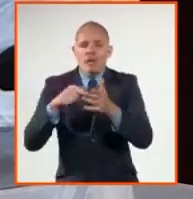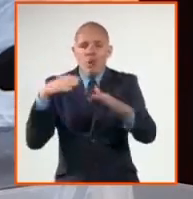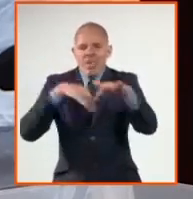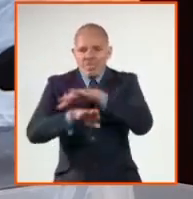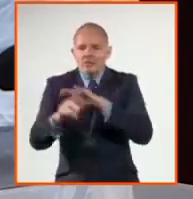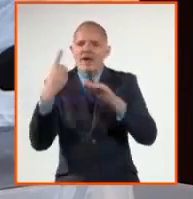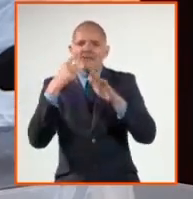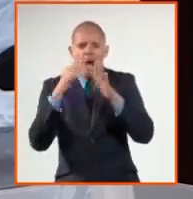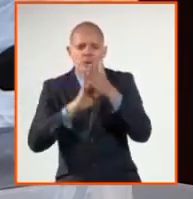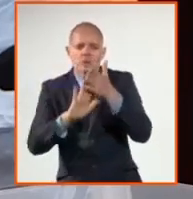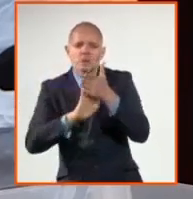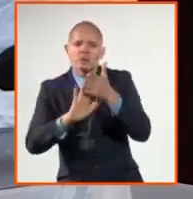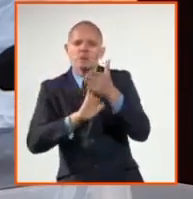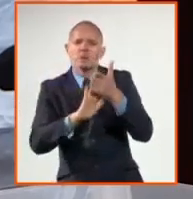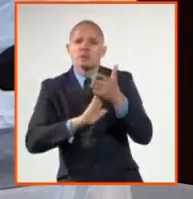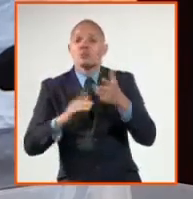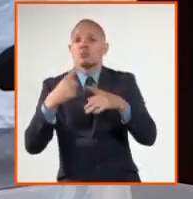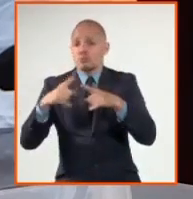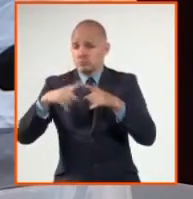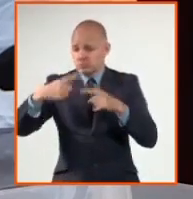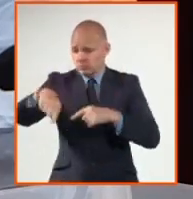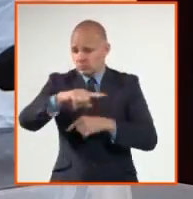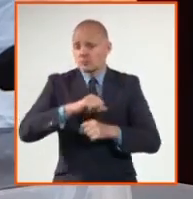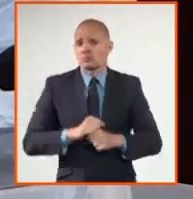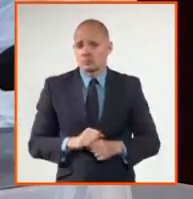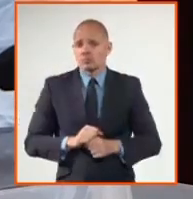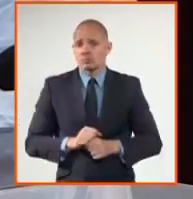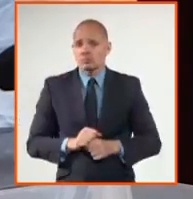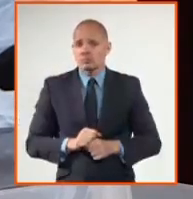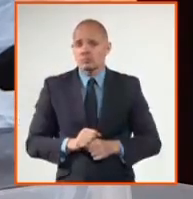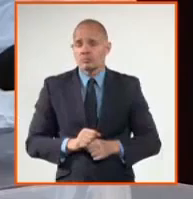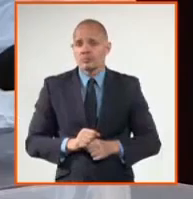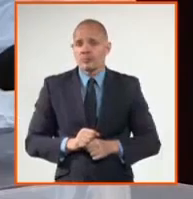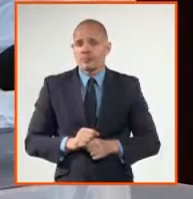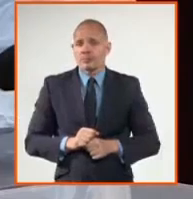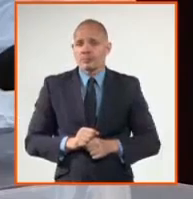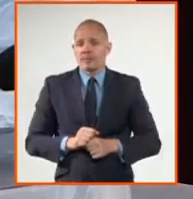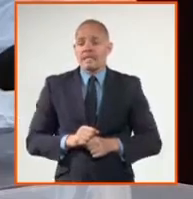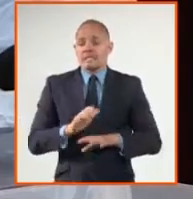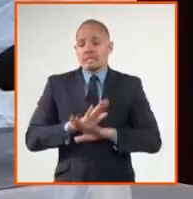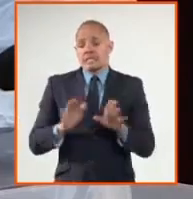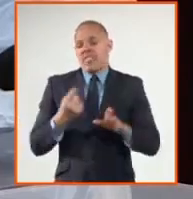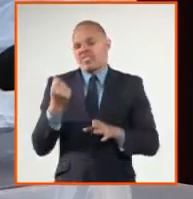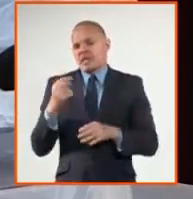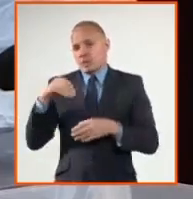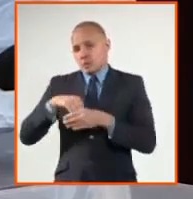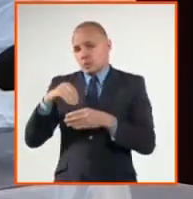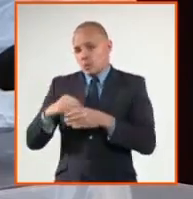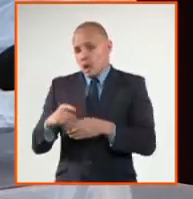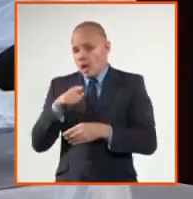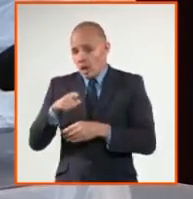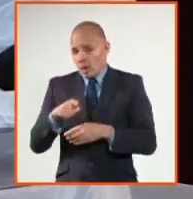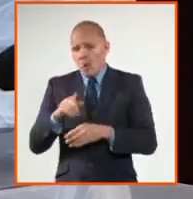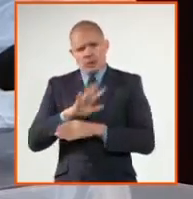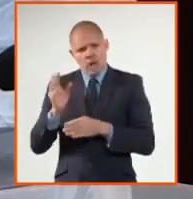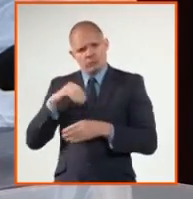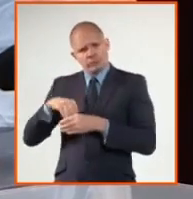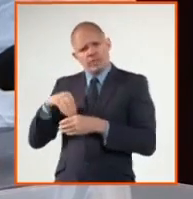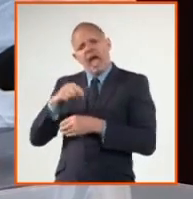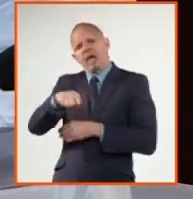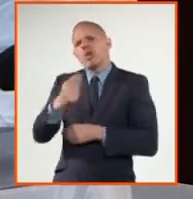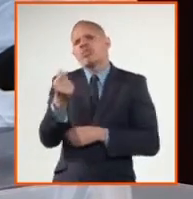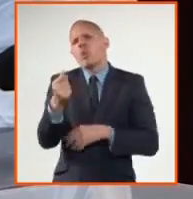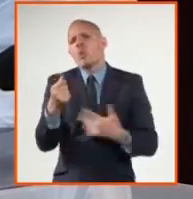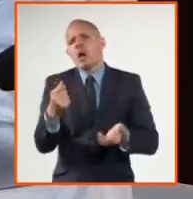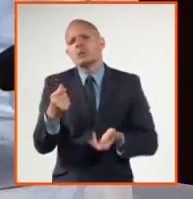auxiliares y los controles este bloque el presupuesto para este bloque está en el orden de unos